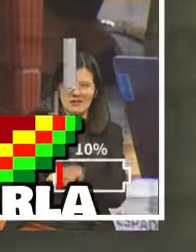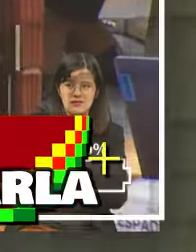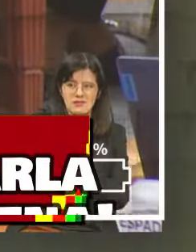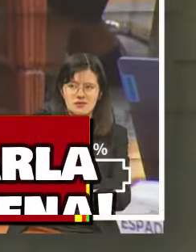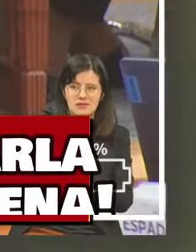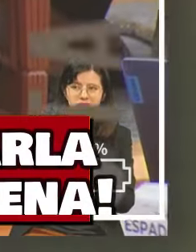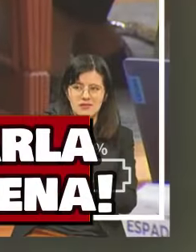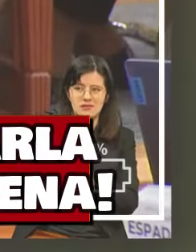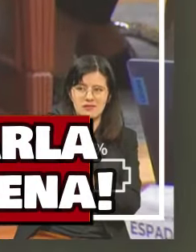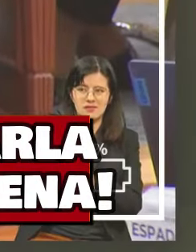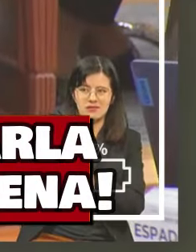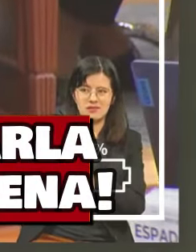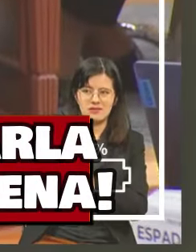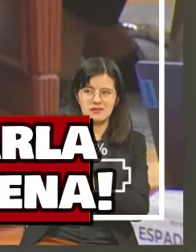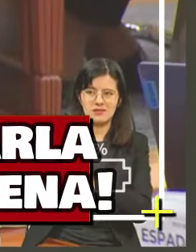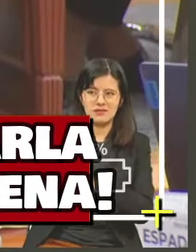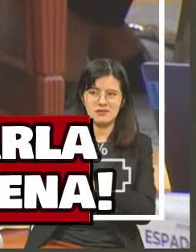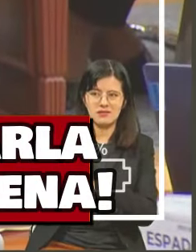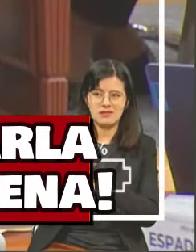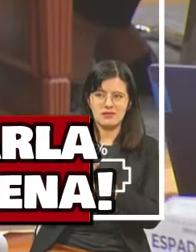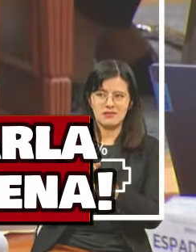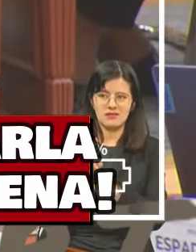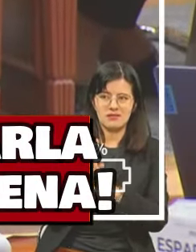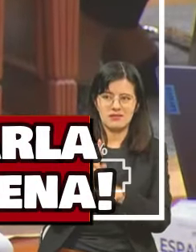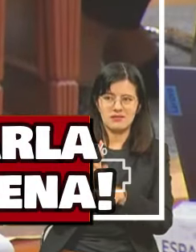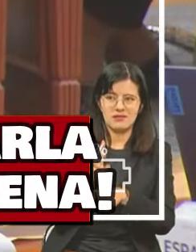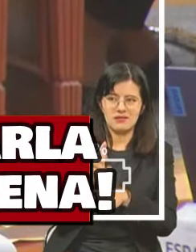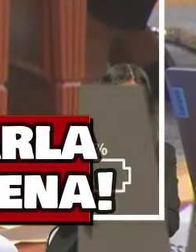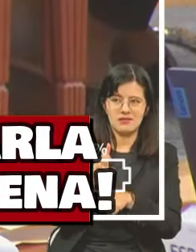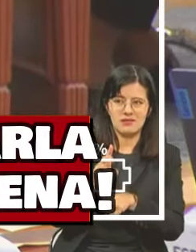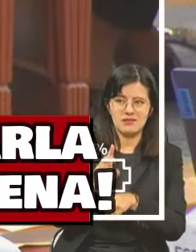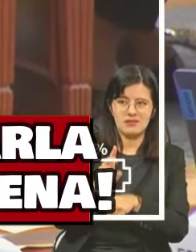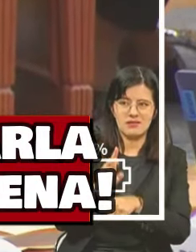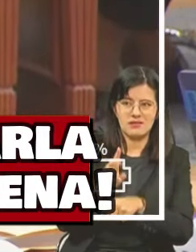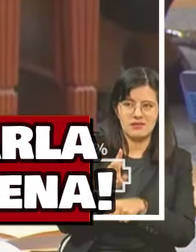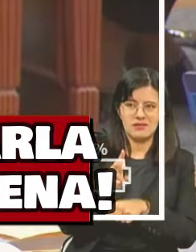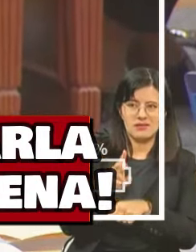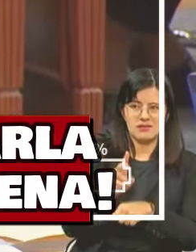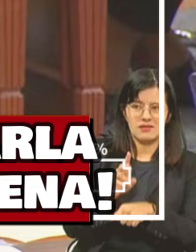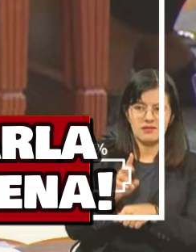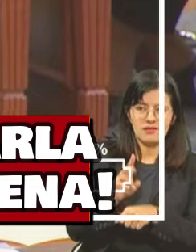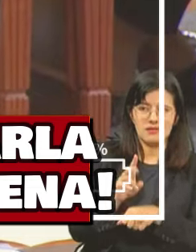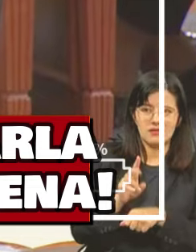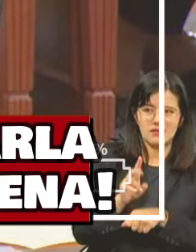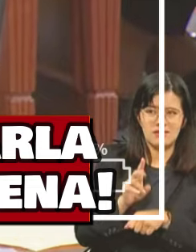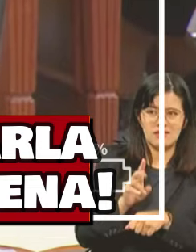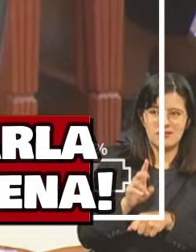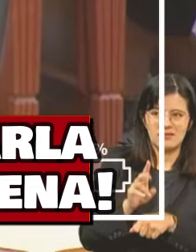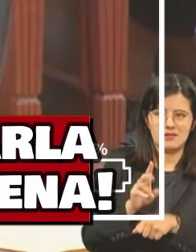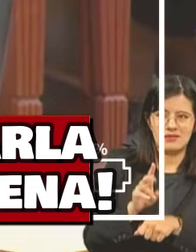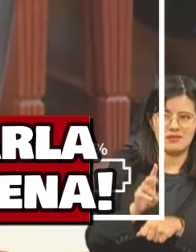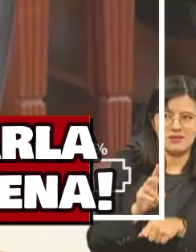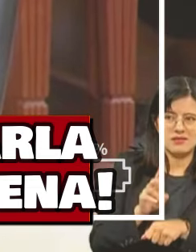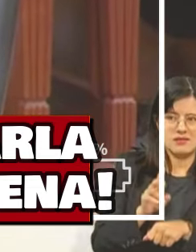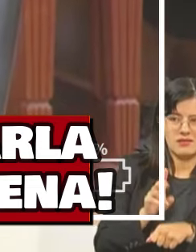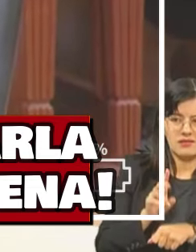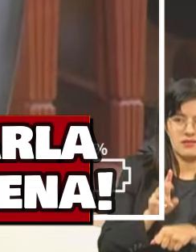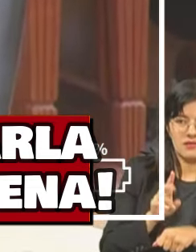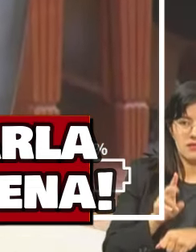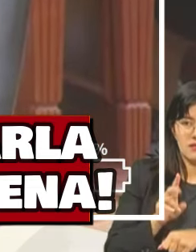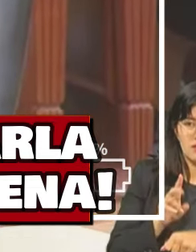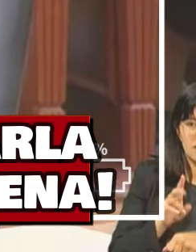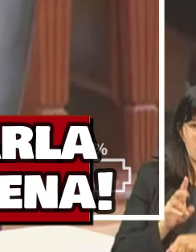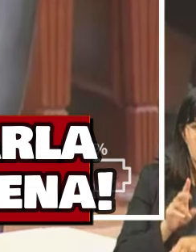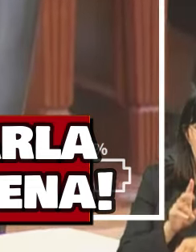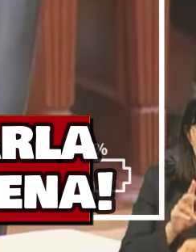Al discutir el dictamen de la Comisión de Fiscalización del INE de las irregularidades en los informes de ingresos y gastos de los aspirantes a cargos de elección